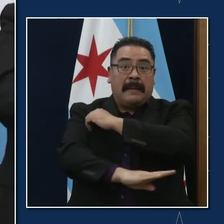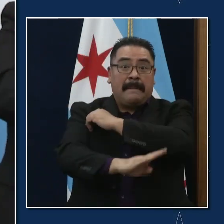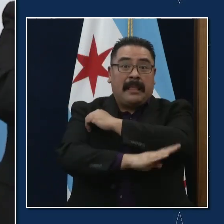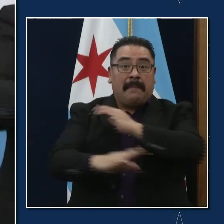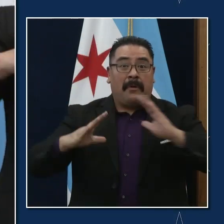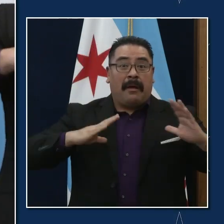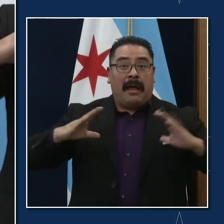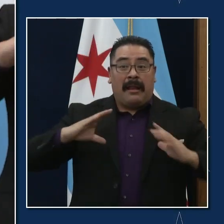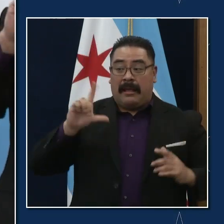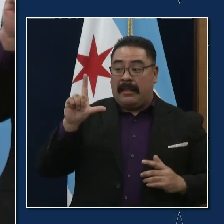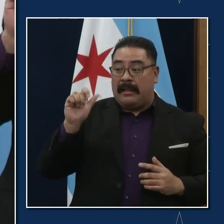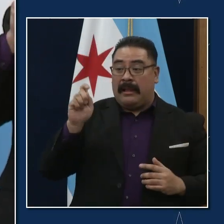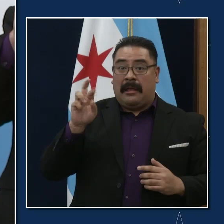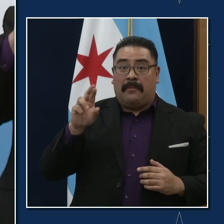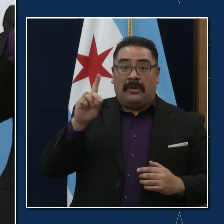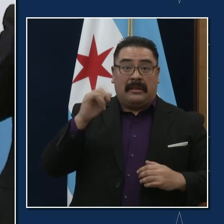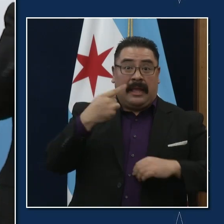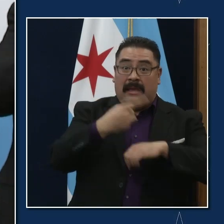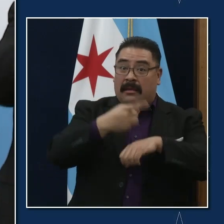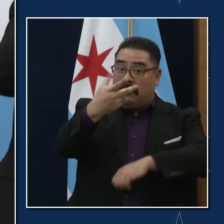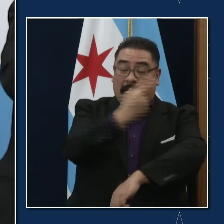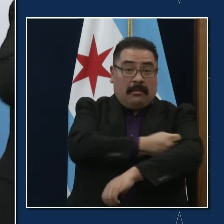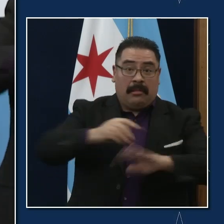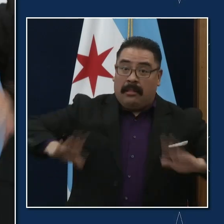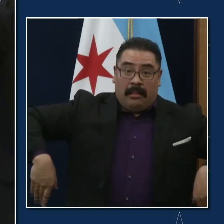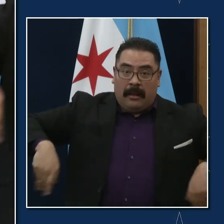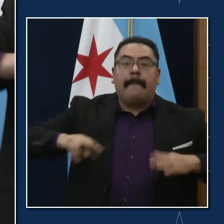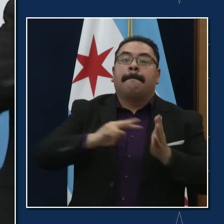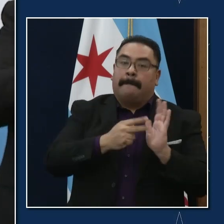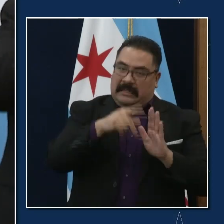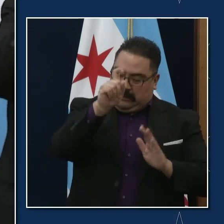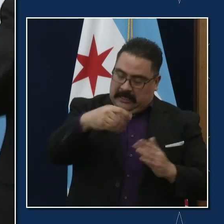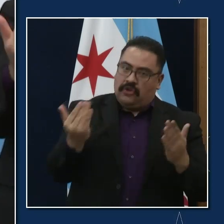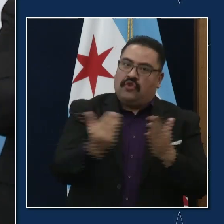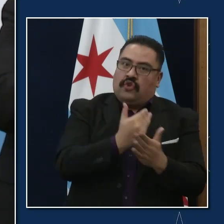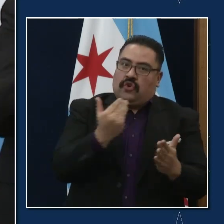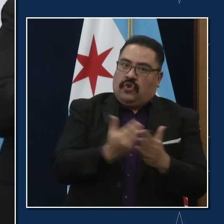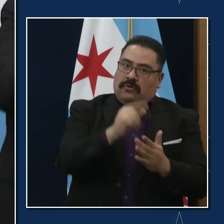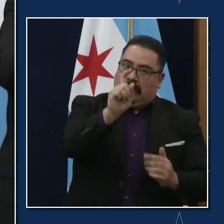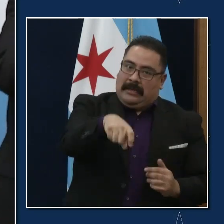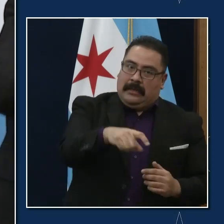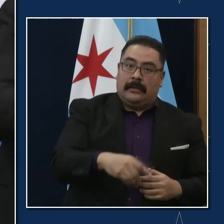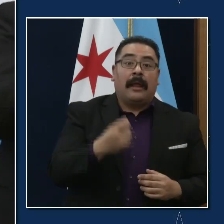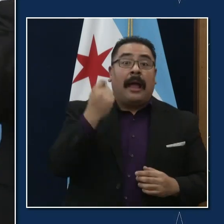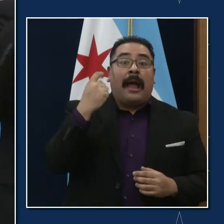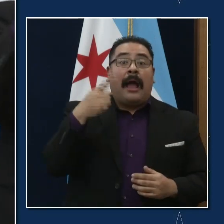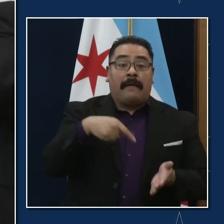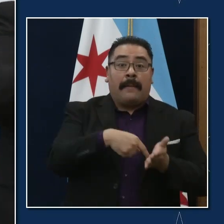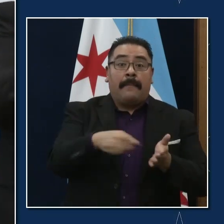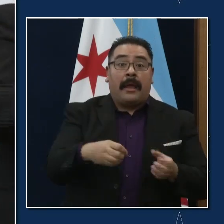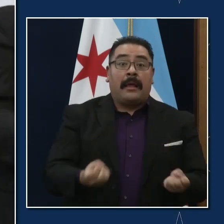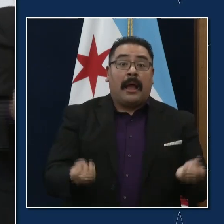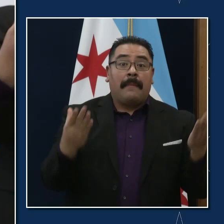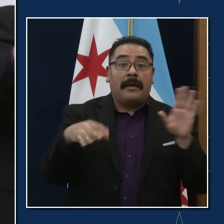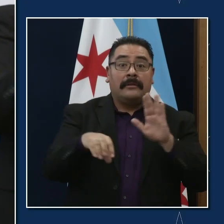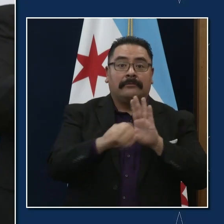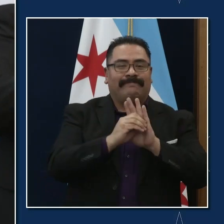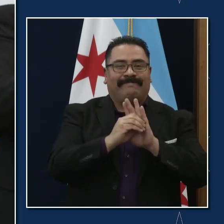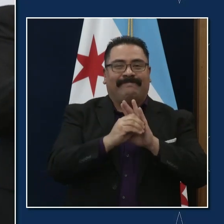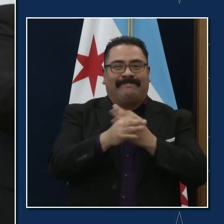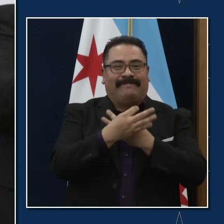vacunas. Como recordatorio, las vacunas de COVID siguen siendo gratuitas para todo el